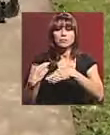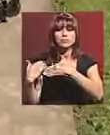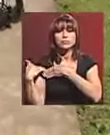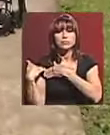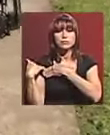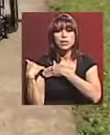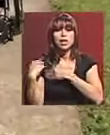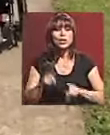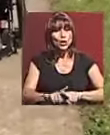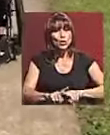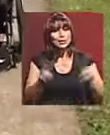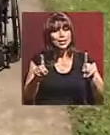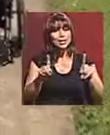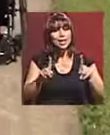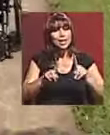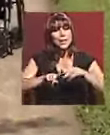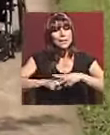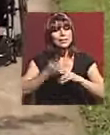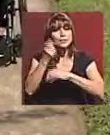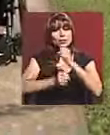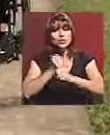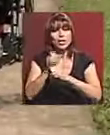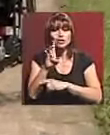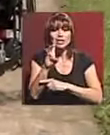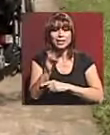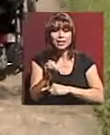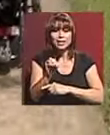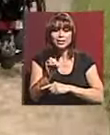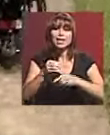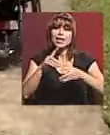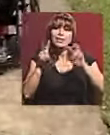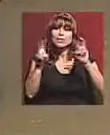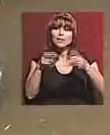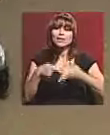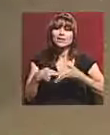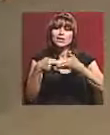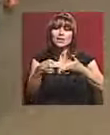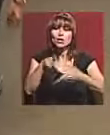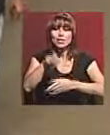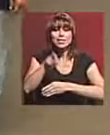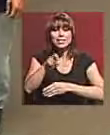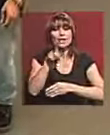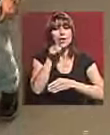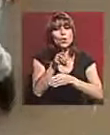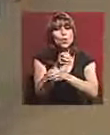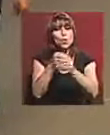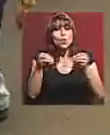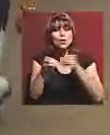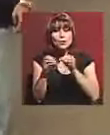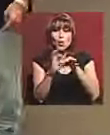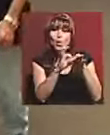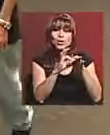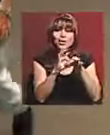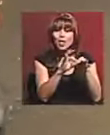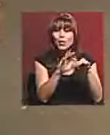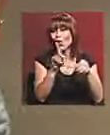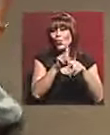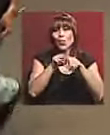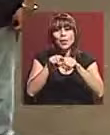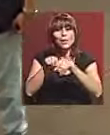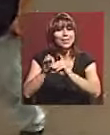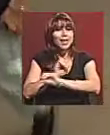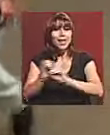encargada no obstante desde principio de los 70s el tema de rehabilitación ameritaba un organismo coordinador que no